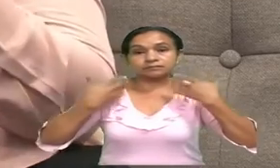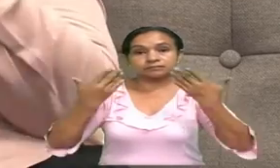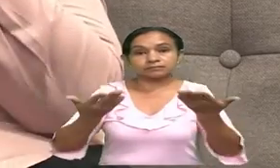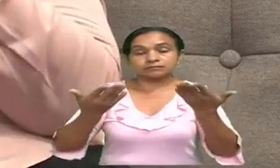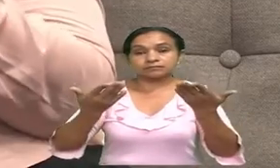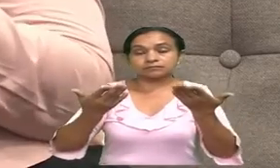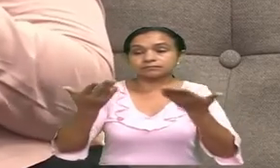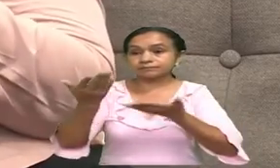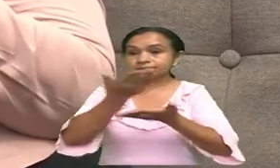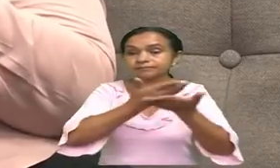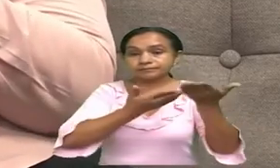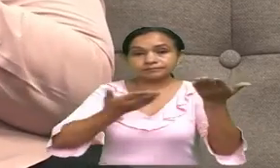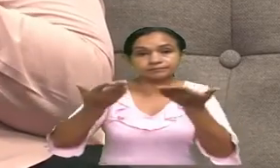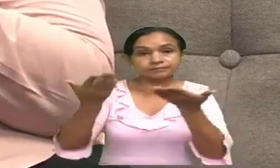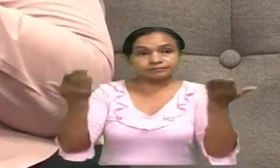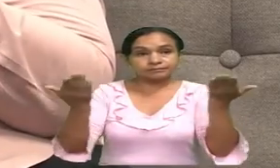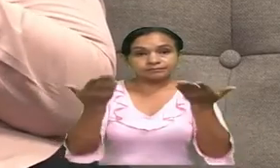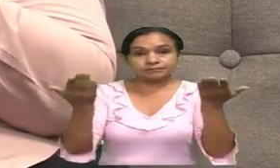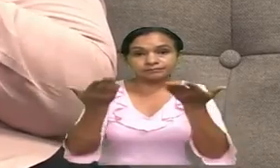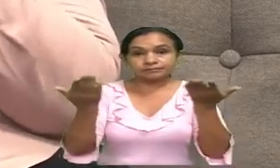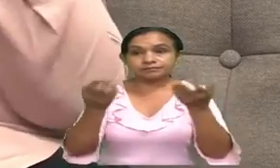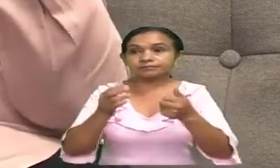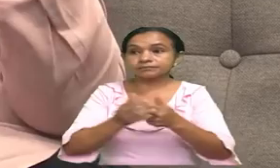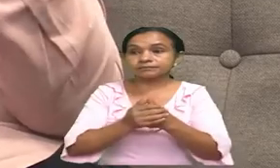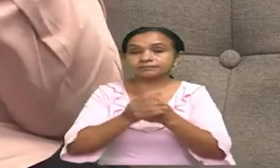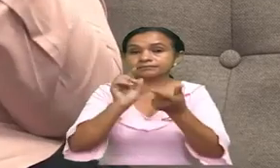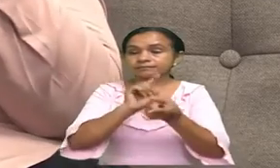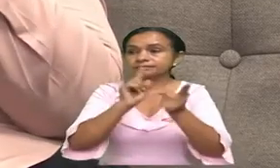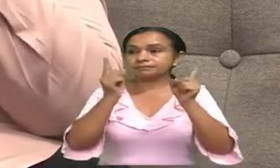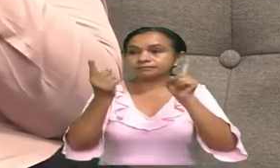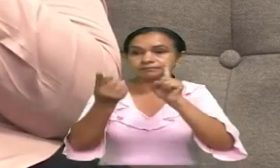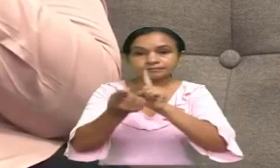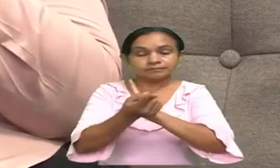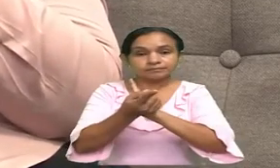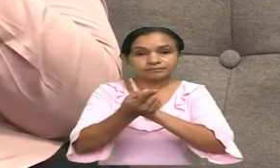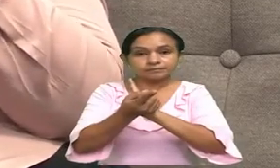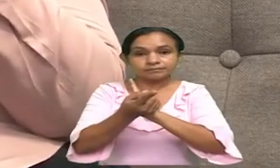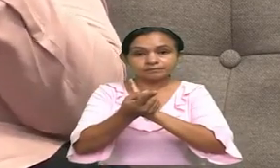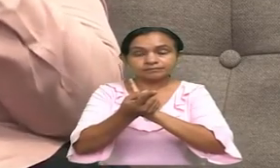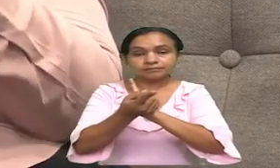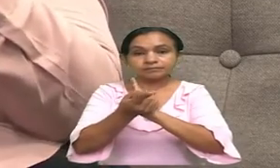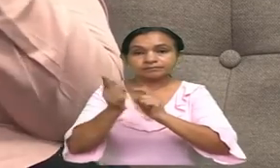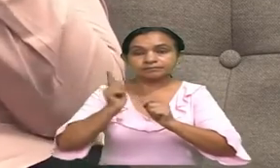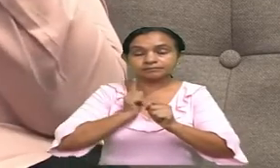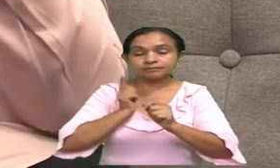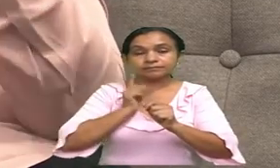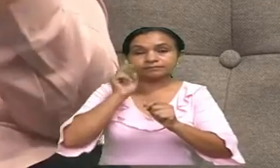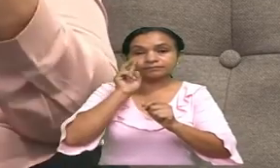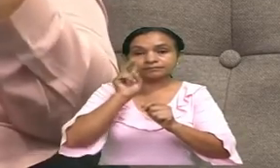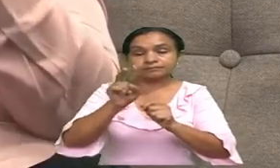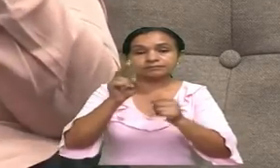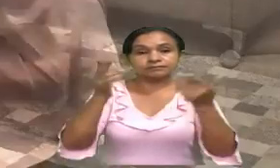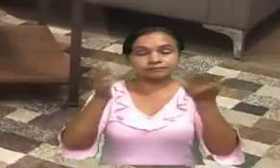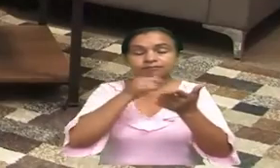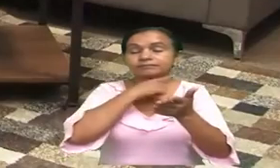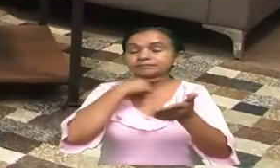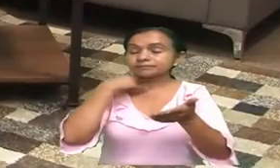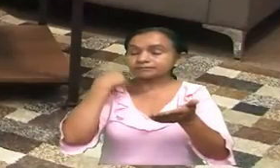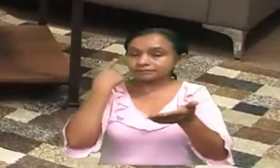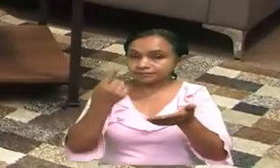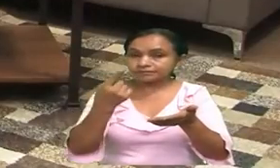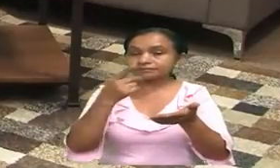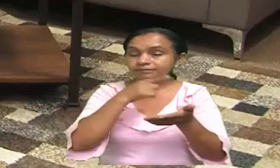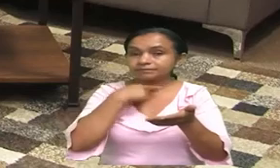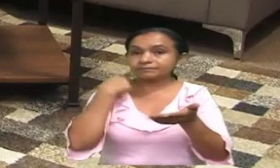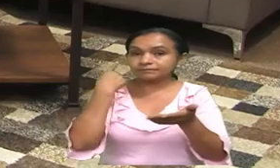mucha convivencia. Entonces eso cambia, pues, cuando uno tiene la imagen de lo la que verdad se la impone, verdad, la